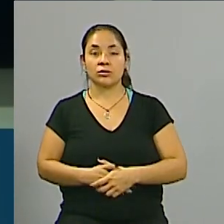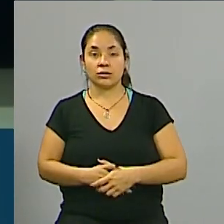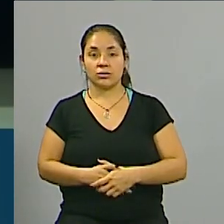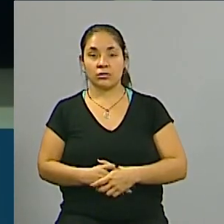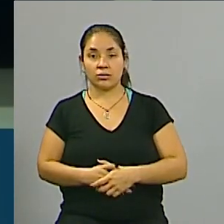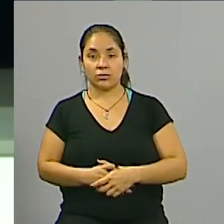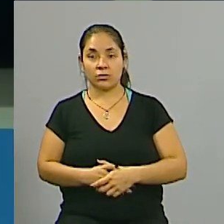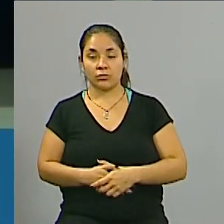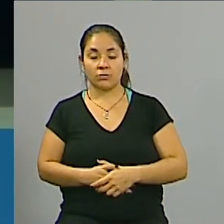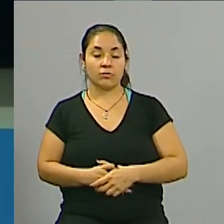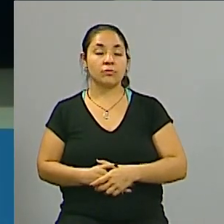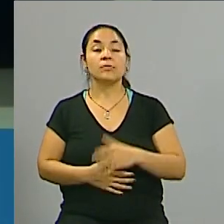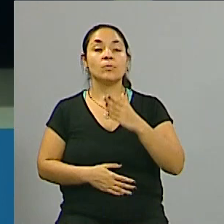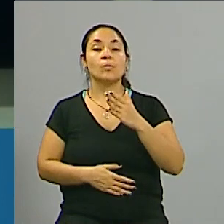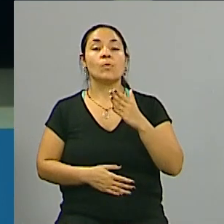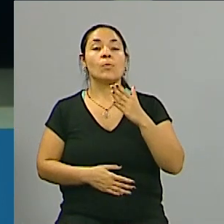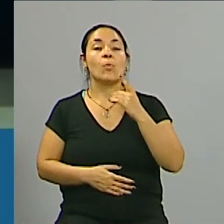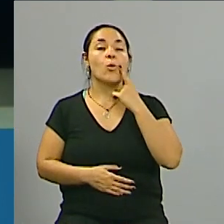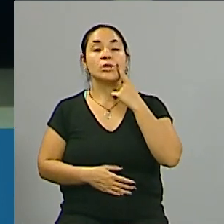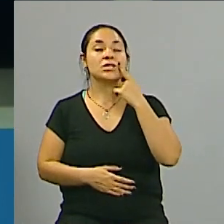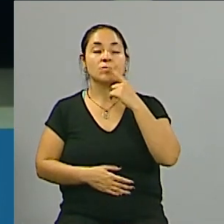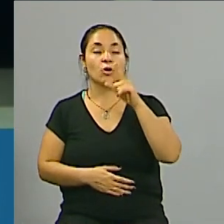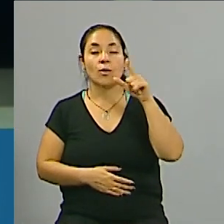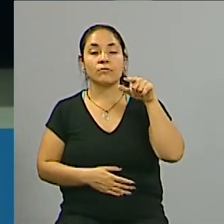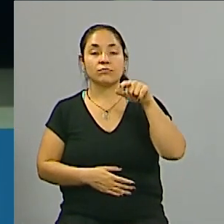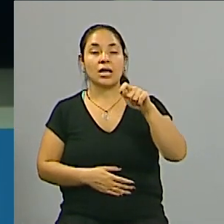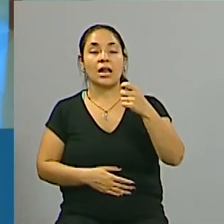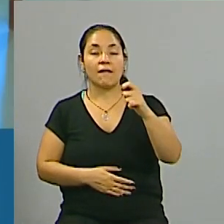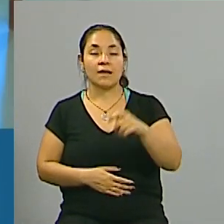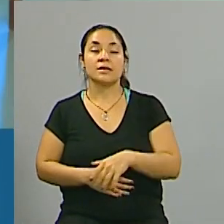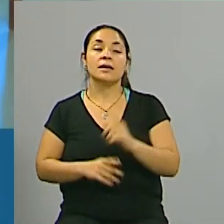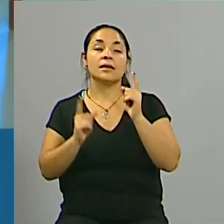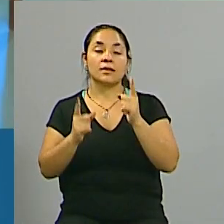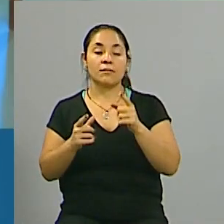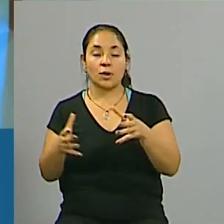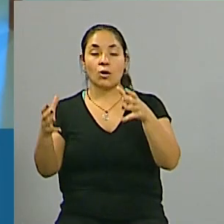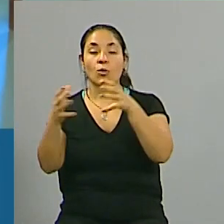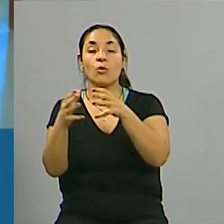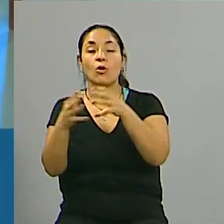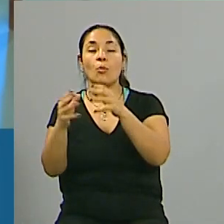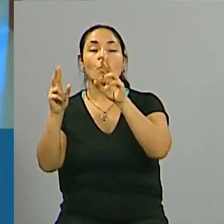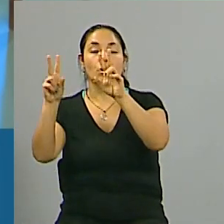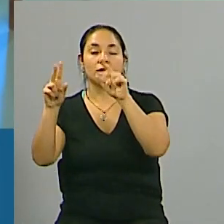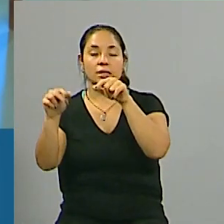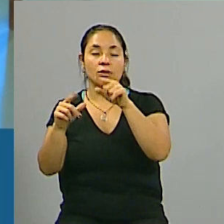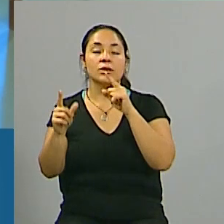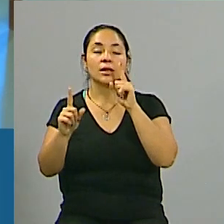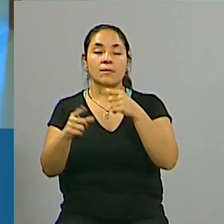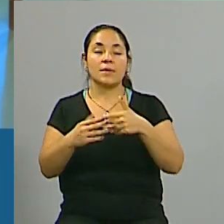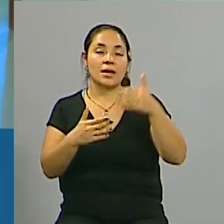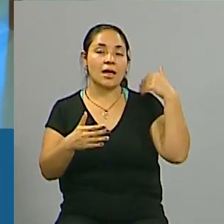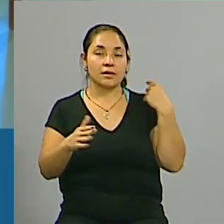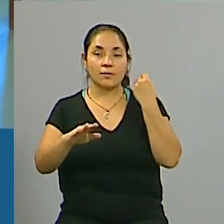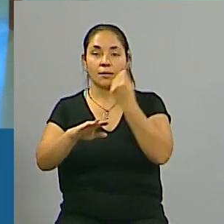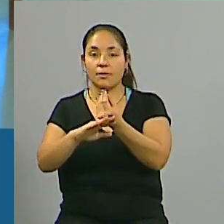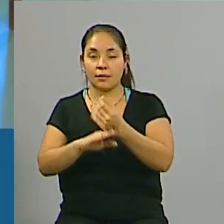de Lavalle, sumado también a los que le hacen interna al mismo oficialismo y han sido parte del mismo oficialismo hasta hace 15 días atrás, que